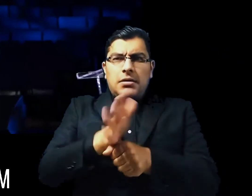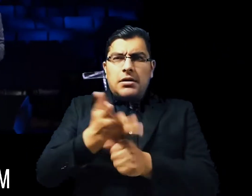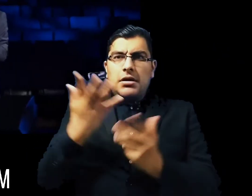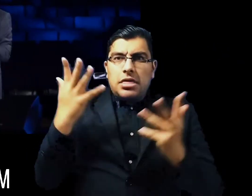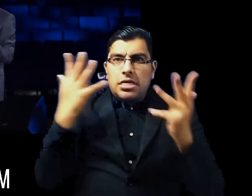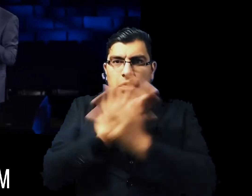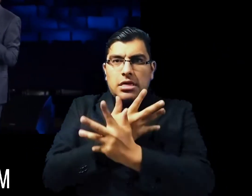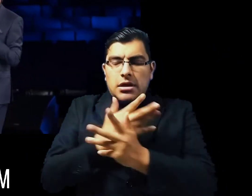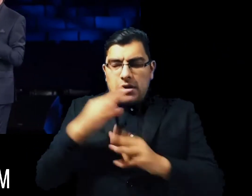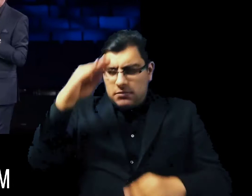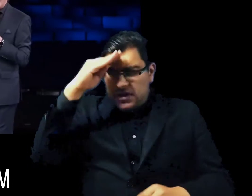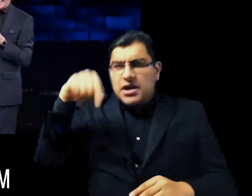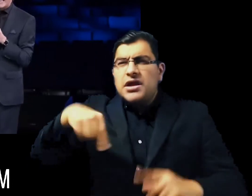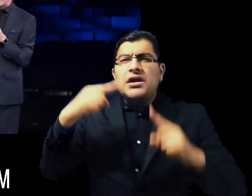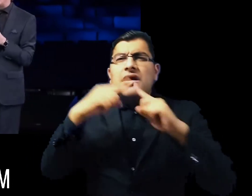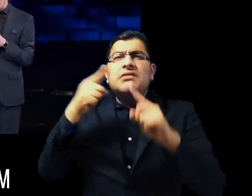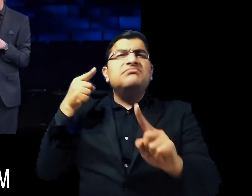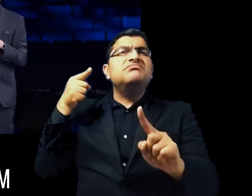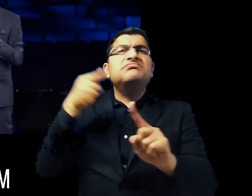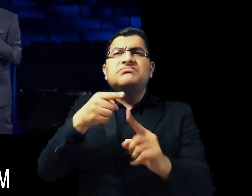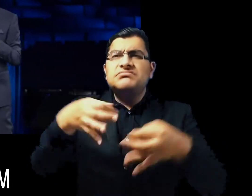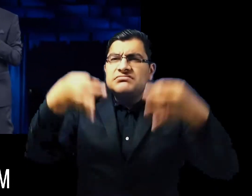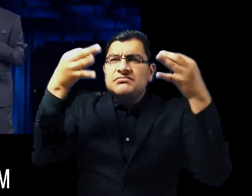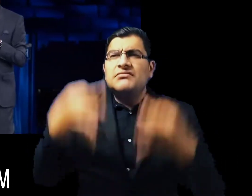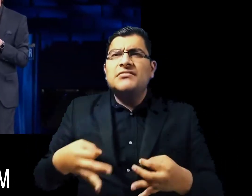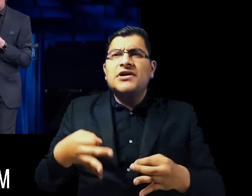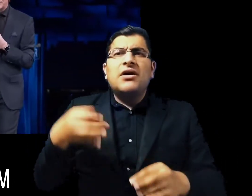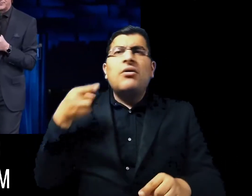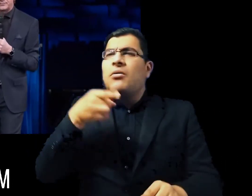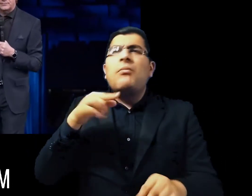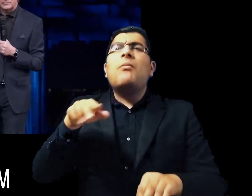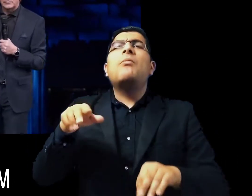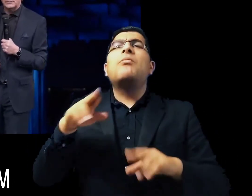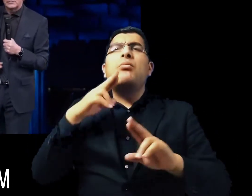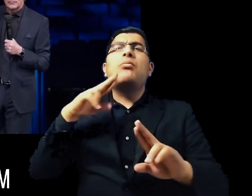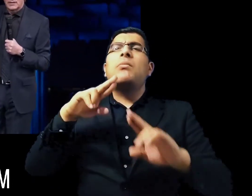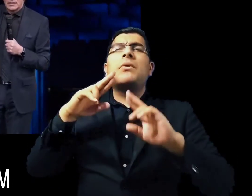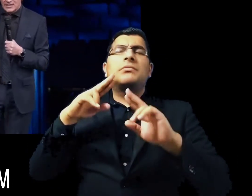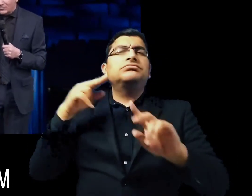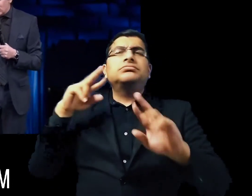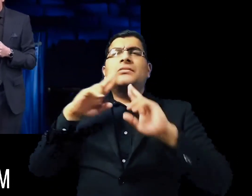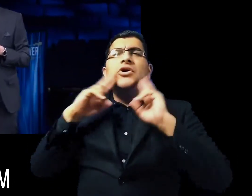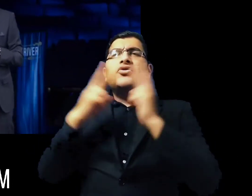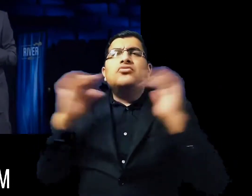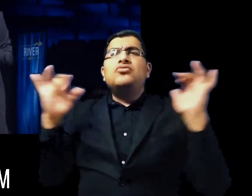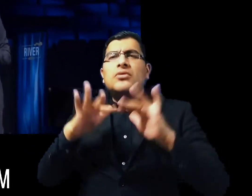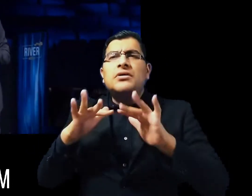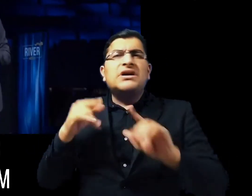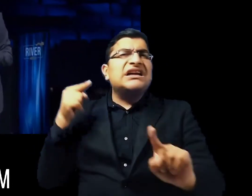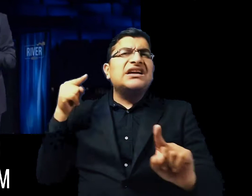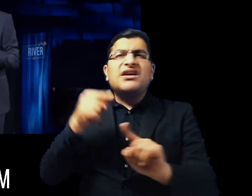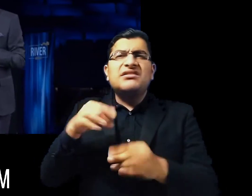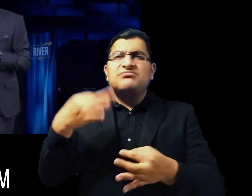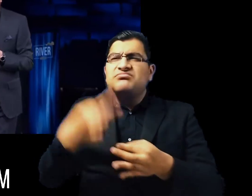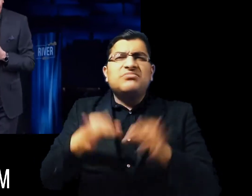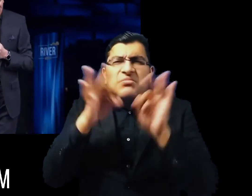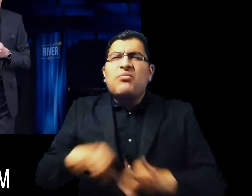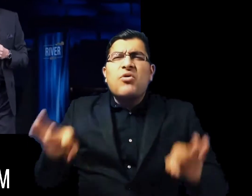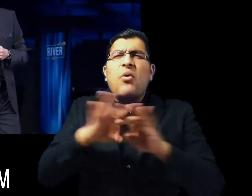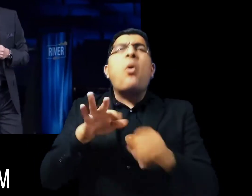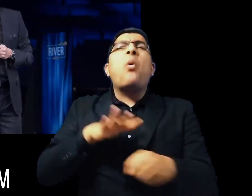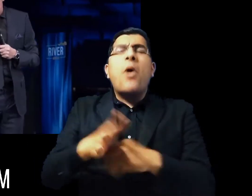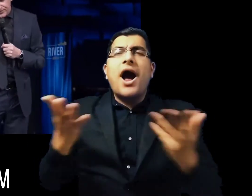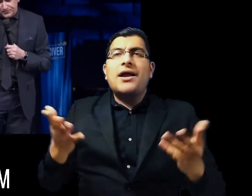pensar el propósito, la legitimidad de la iglesia. Hace muchos años, mis